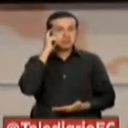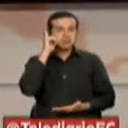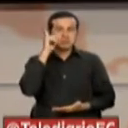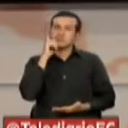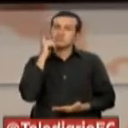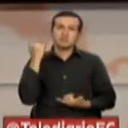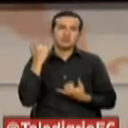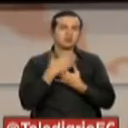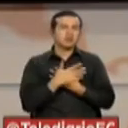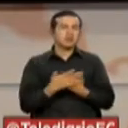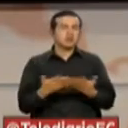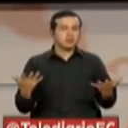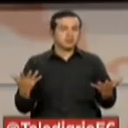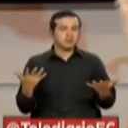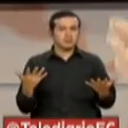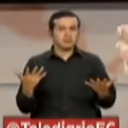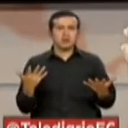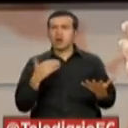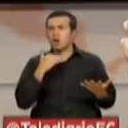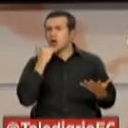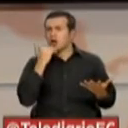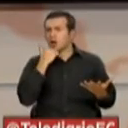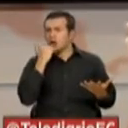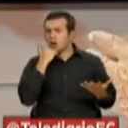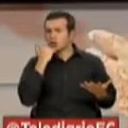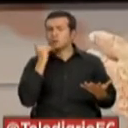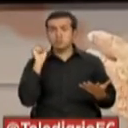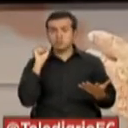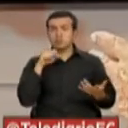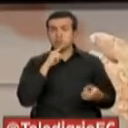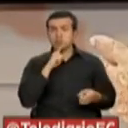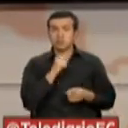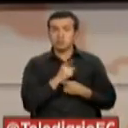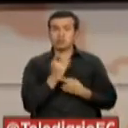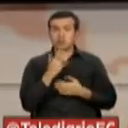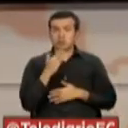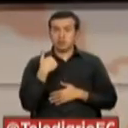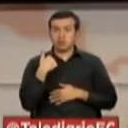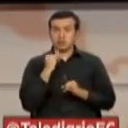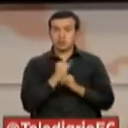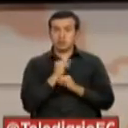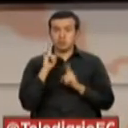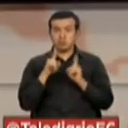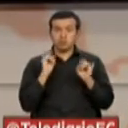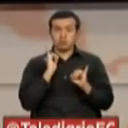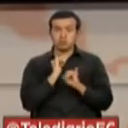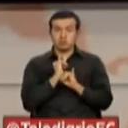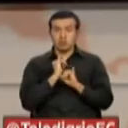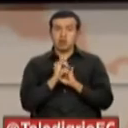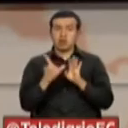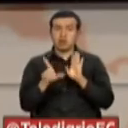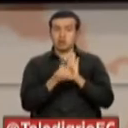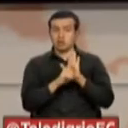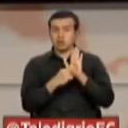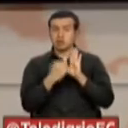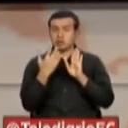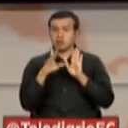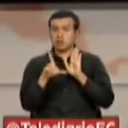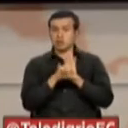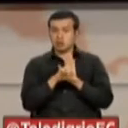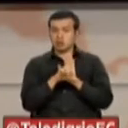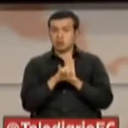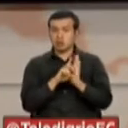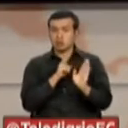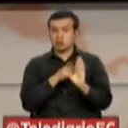la verdad es que hay una metodología. Existen ya instituciones creadas por la Ley Orgánica de